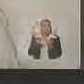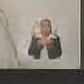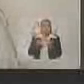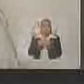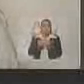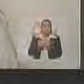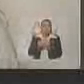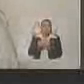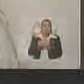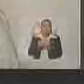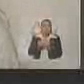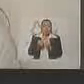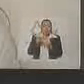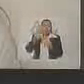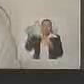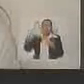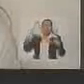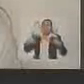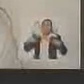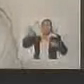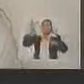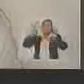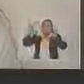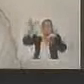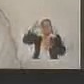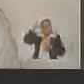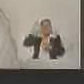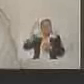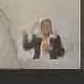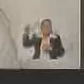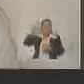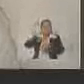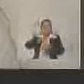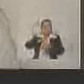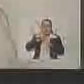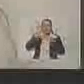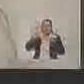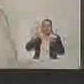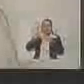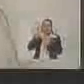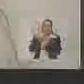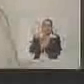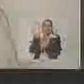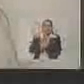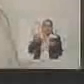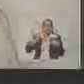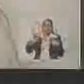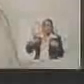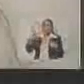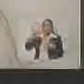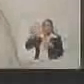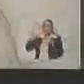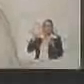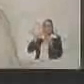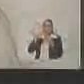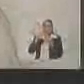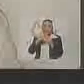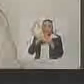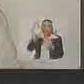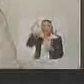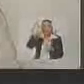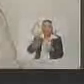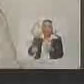también organizar a los vecinos, las alarmas vecinales, el policía de colonia, todo